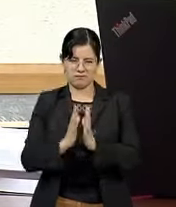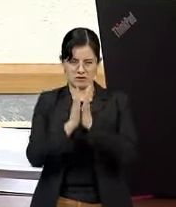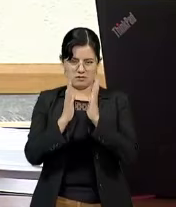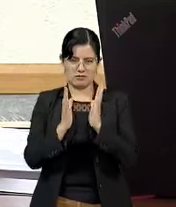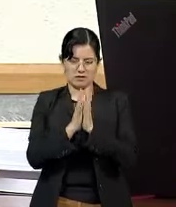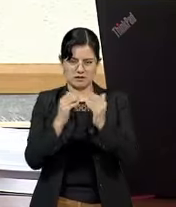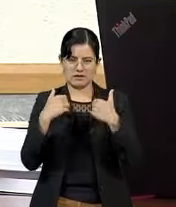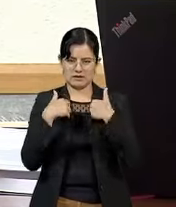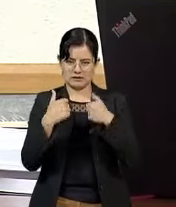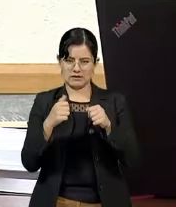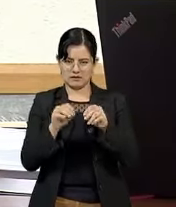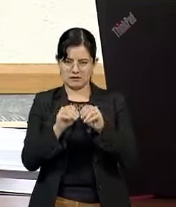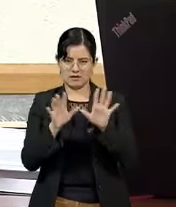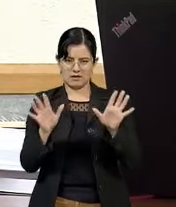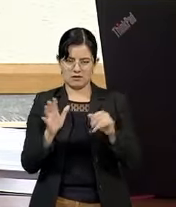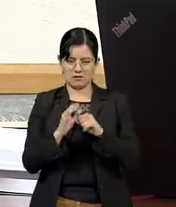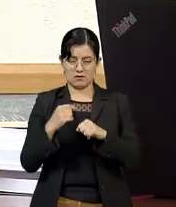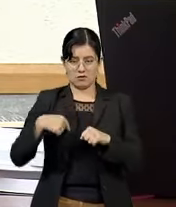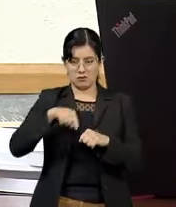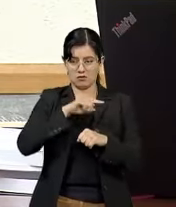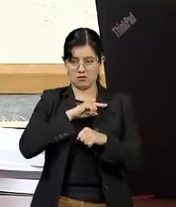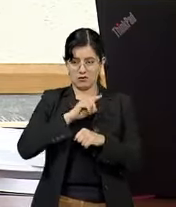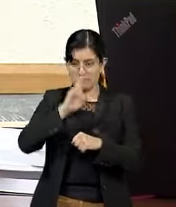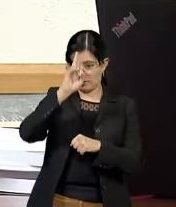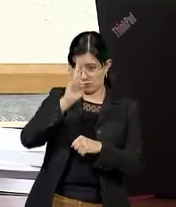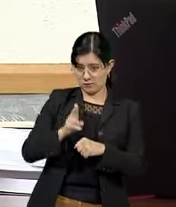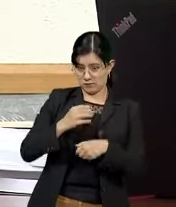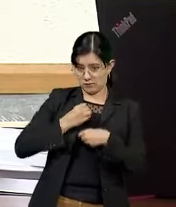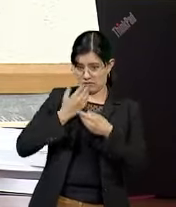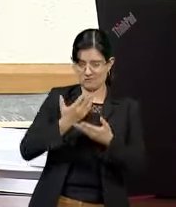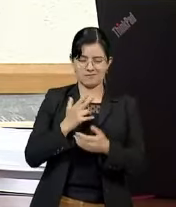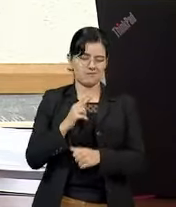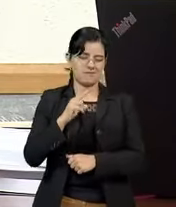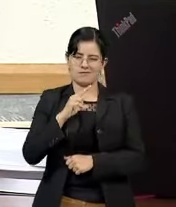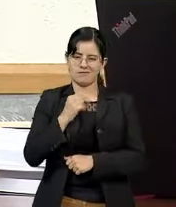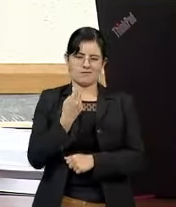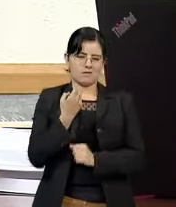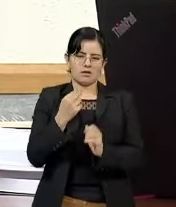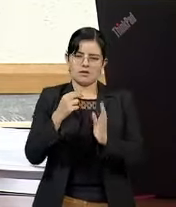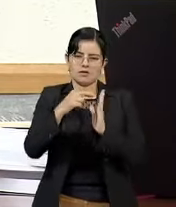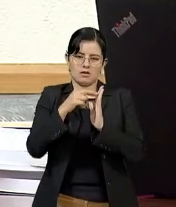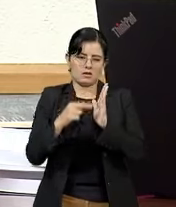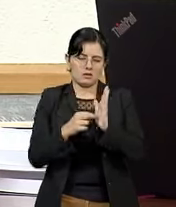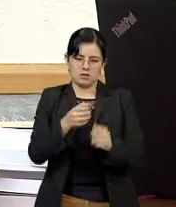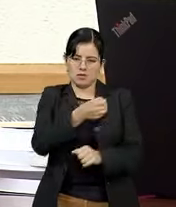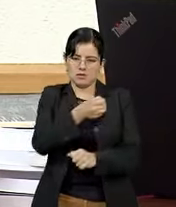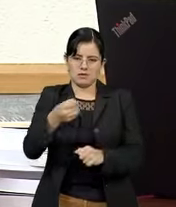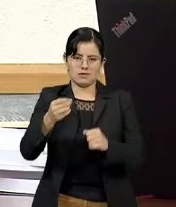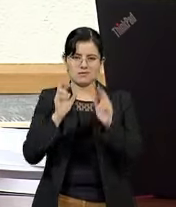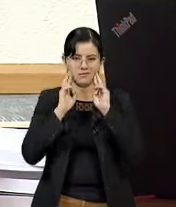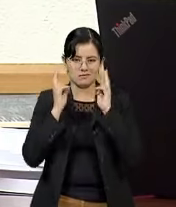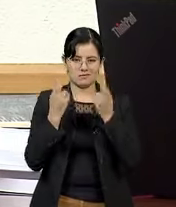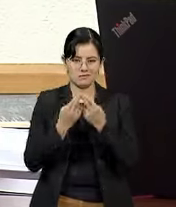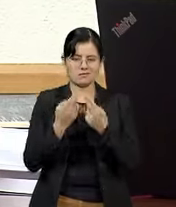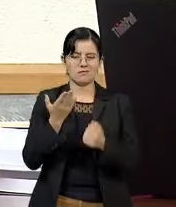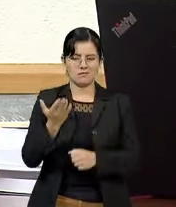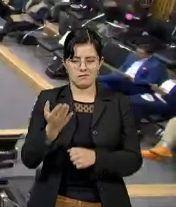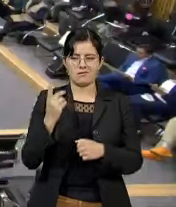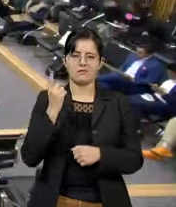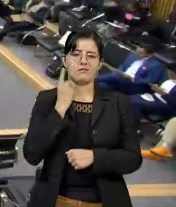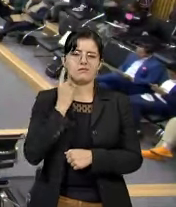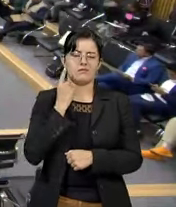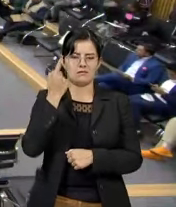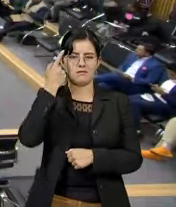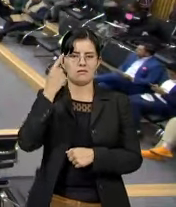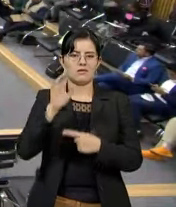eh que estamos coartando la posibilidad de expresión de cada una de las representaciones adelante señor diputado